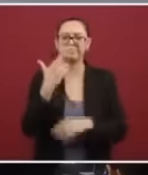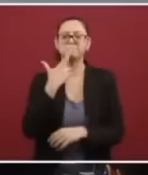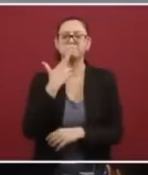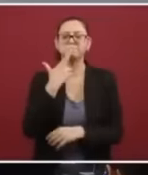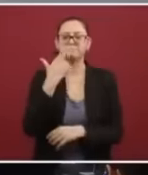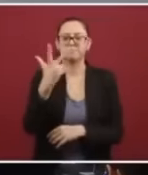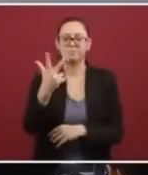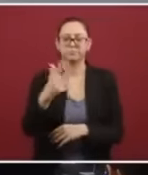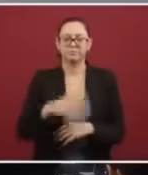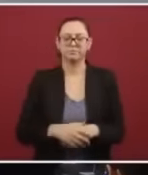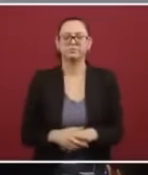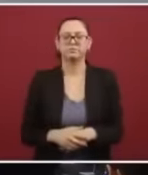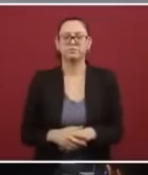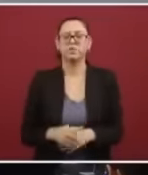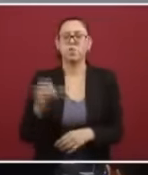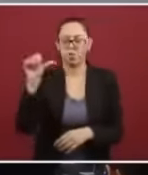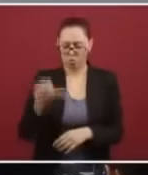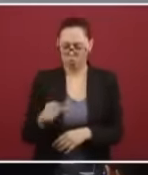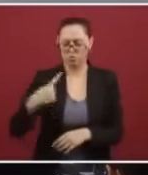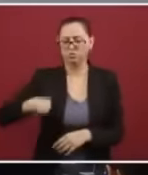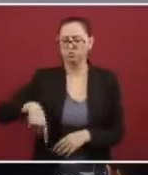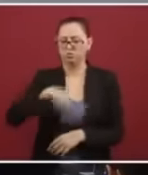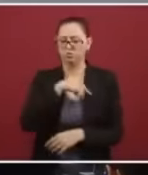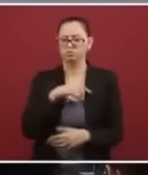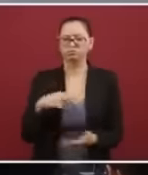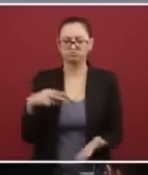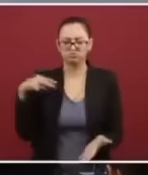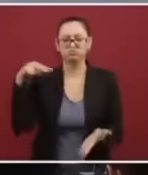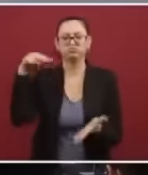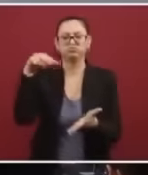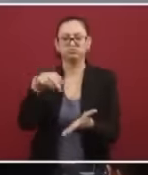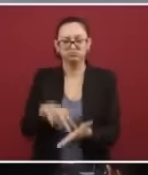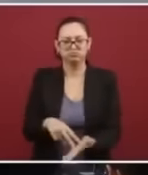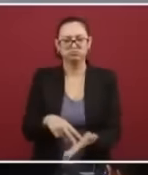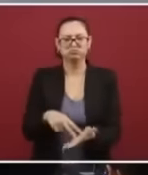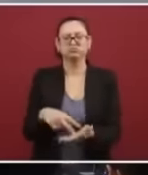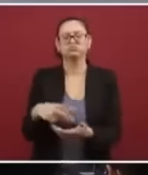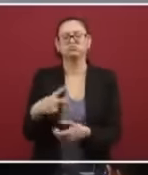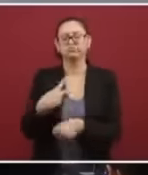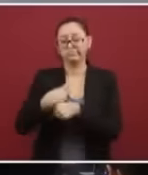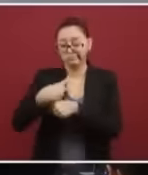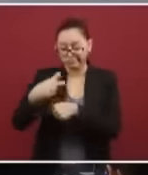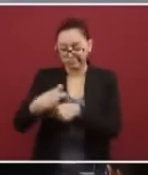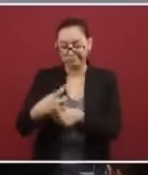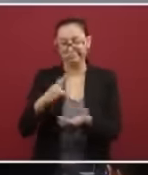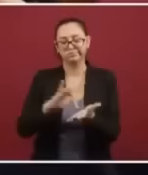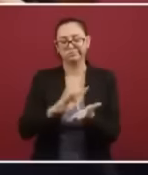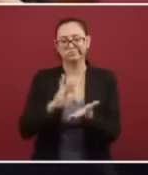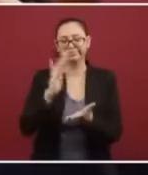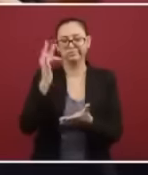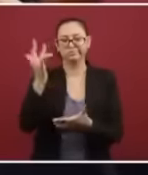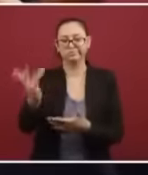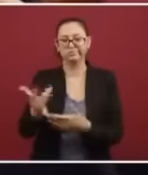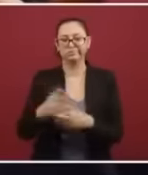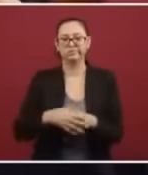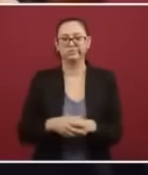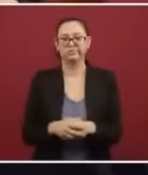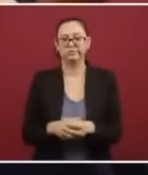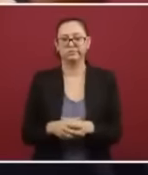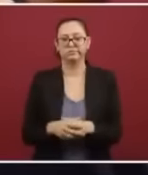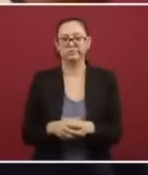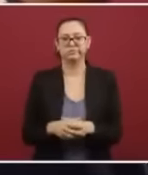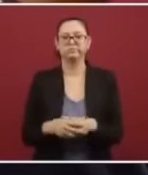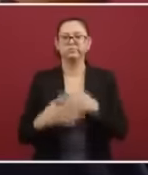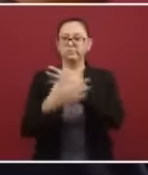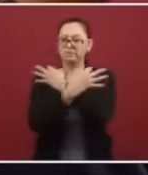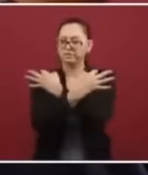por eso estamos aquí el día de hoy y agradecemos mucho la invitación y un mensaje a